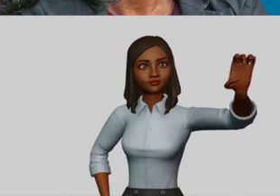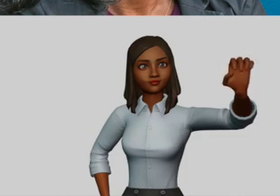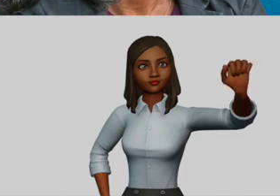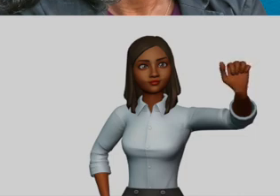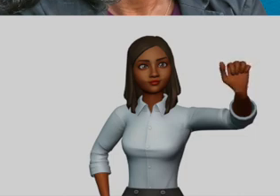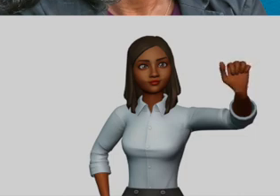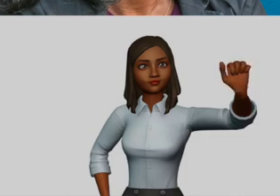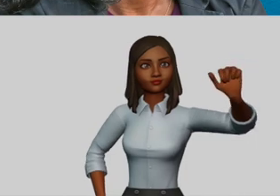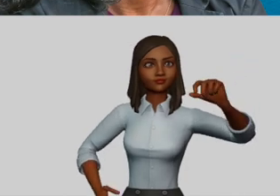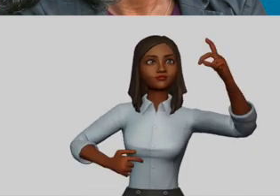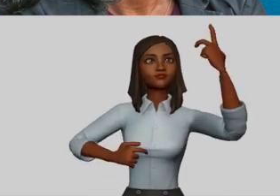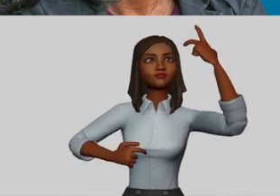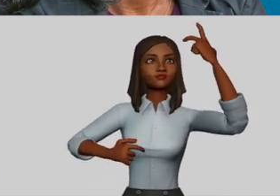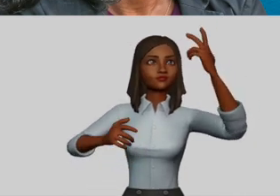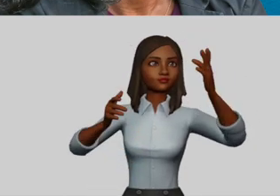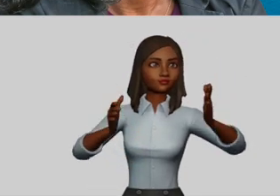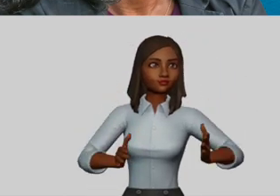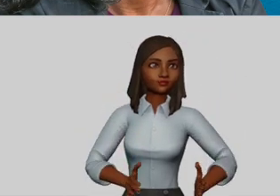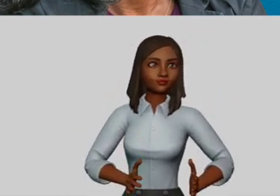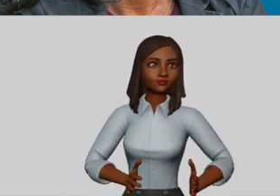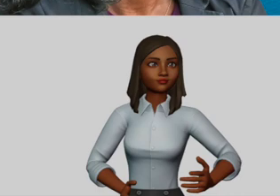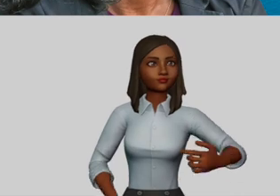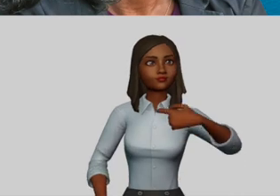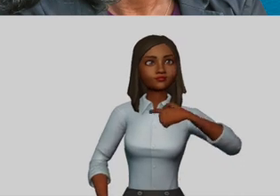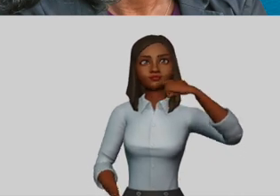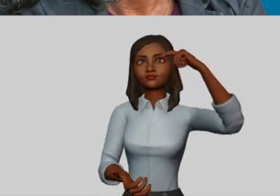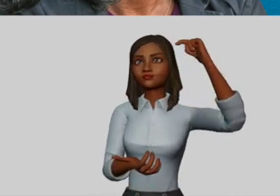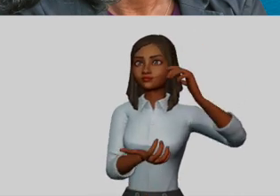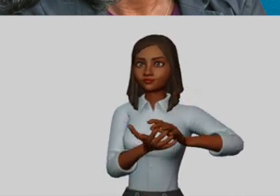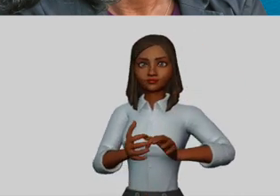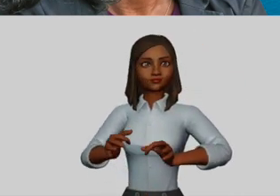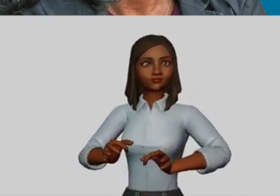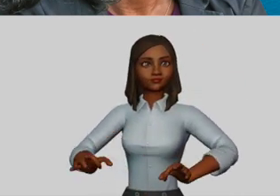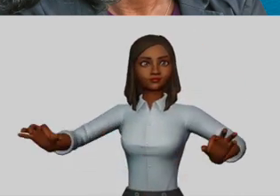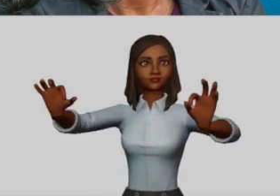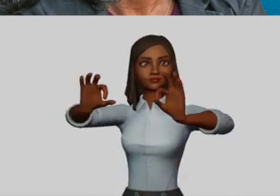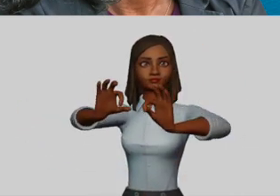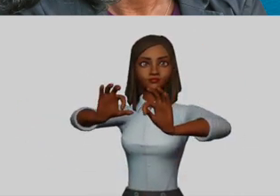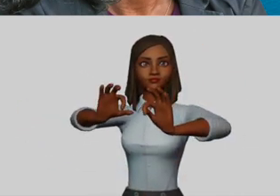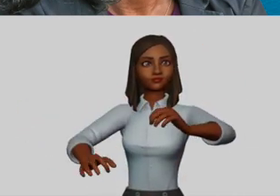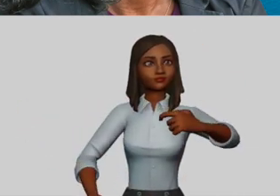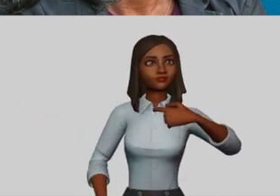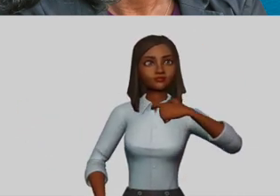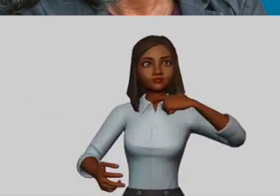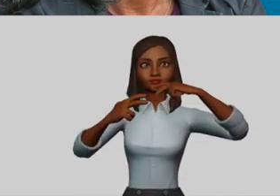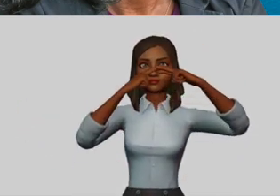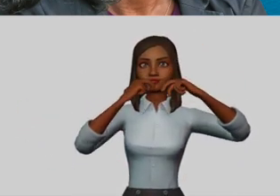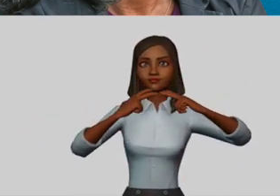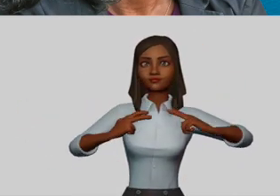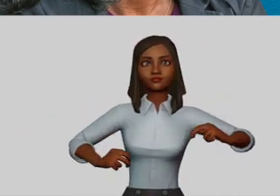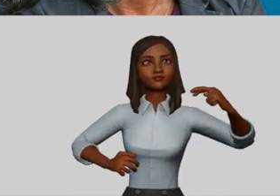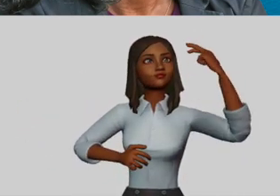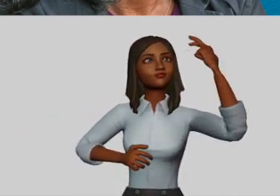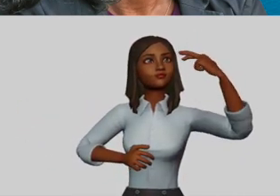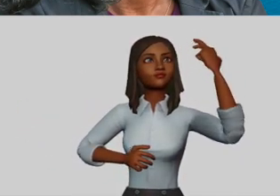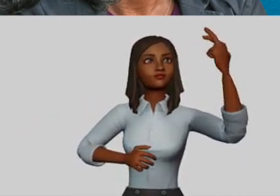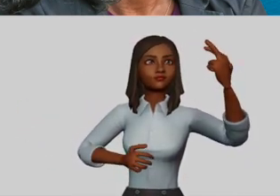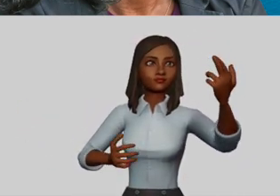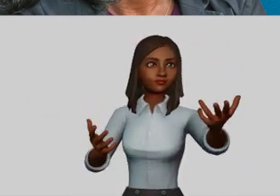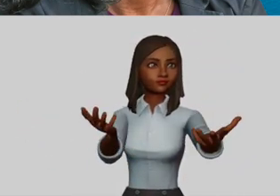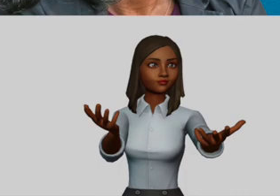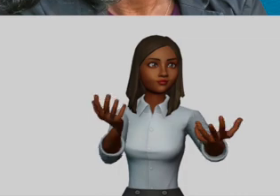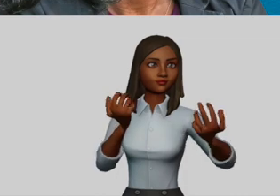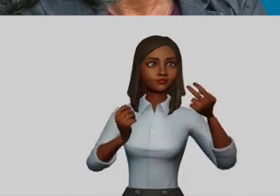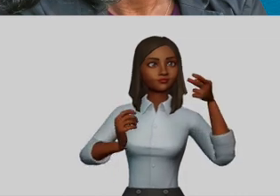Alert. Tenemos una banquera aquí. Y entraste como Quantitative Analyst y Financial Engineer.